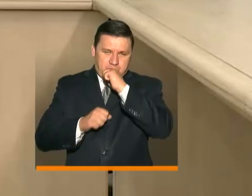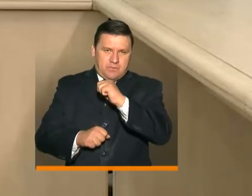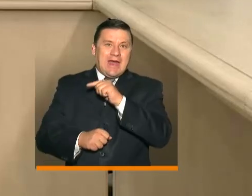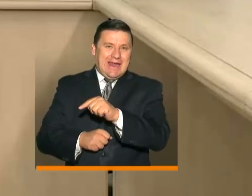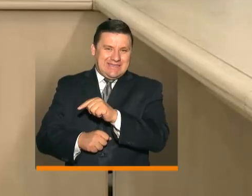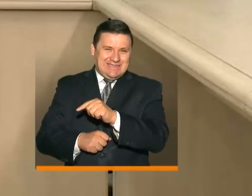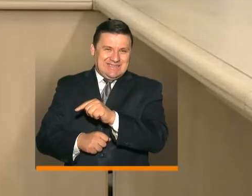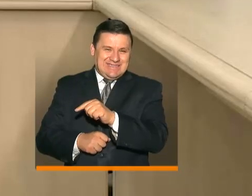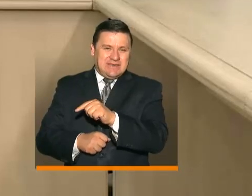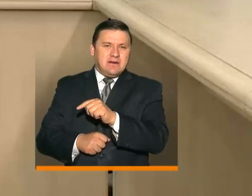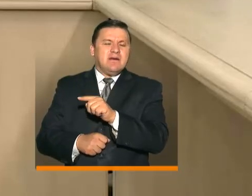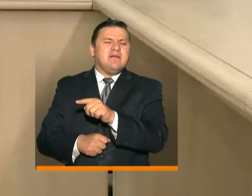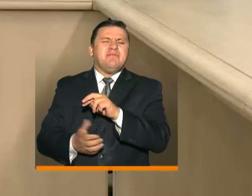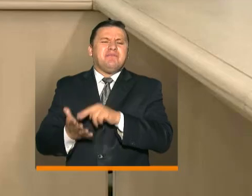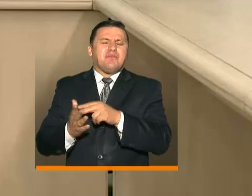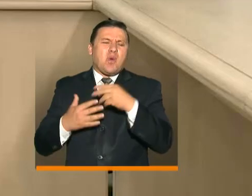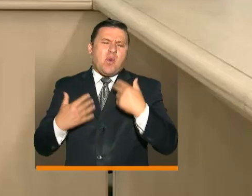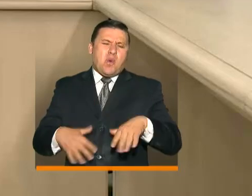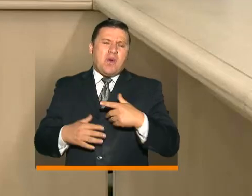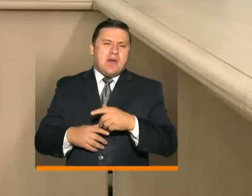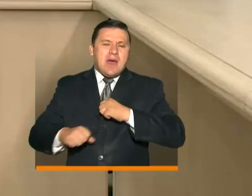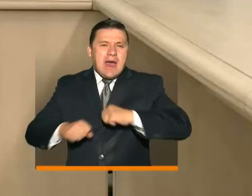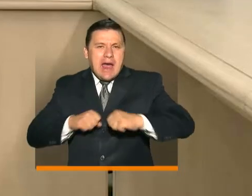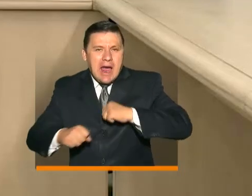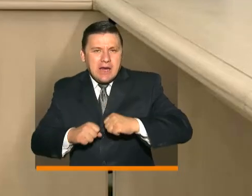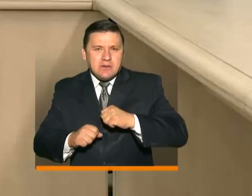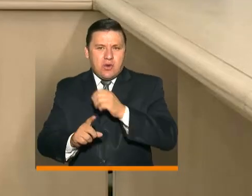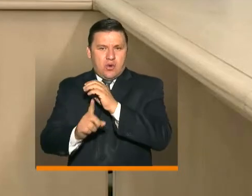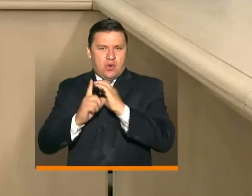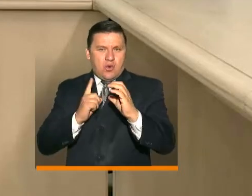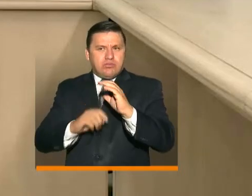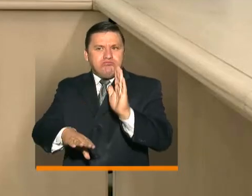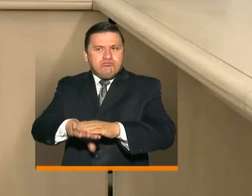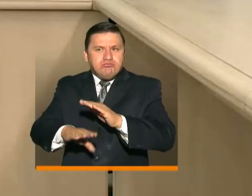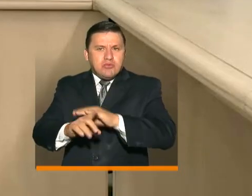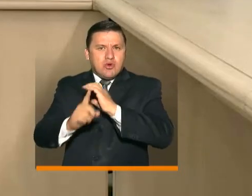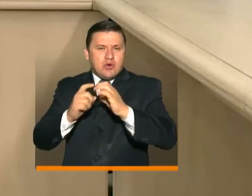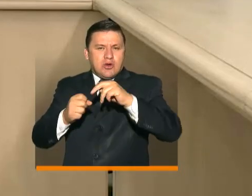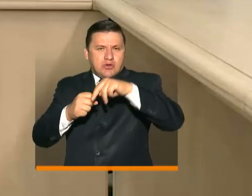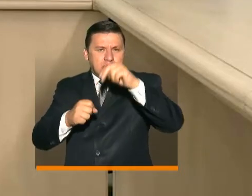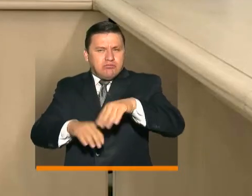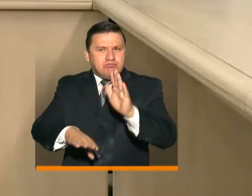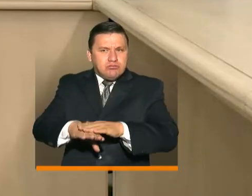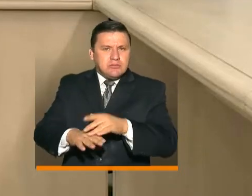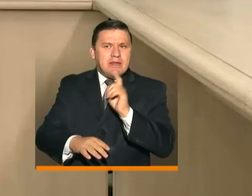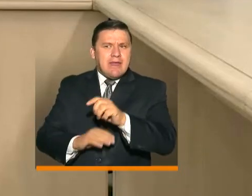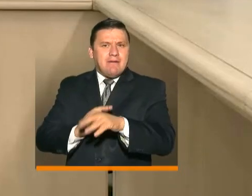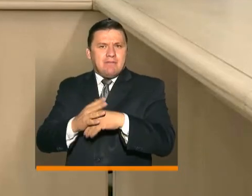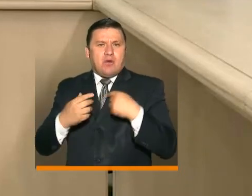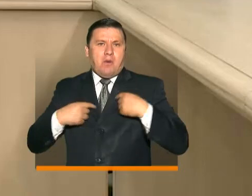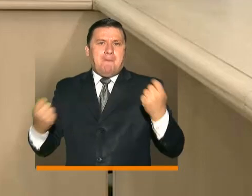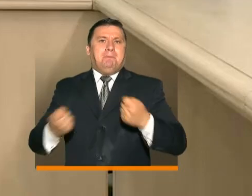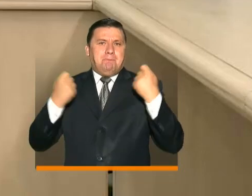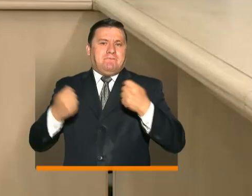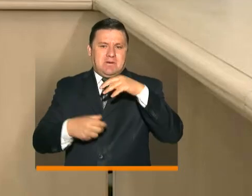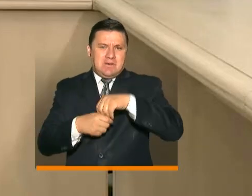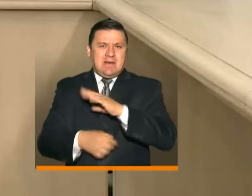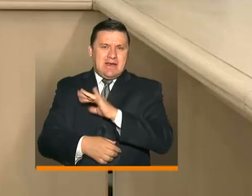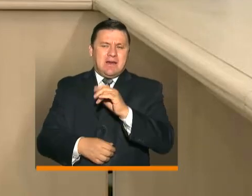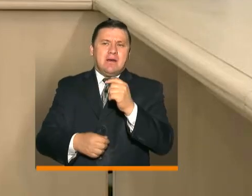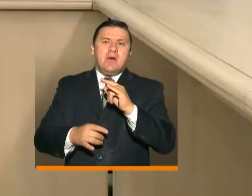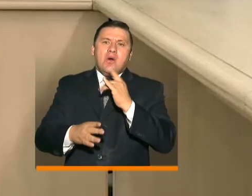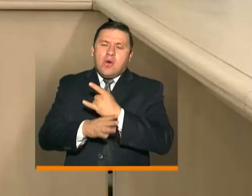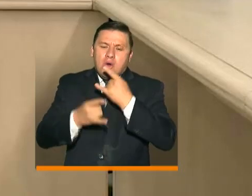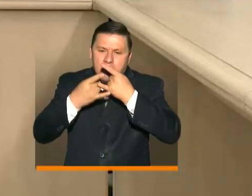vos, extremando acciones de cultura ciudadana, entendiendo que el lavado de manos, el uso de